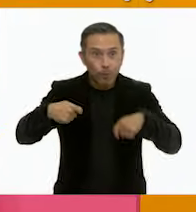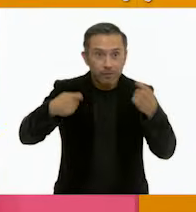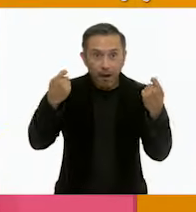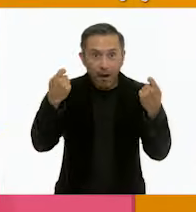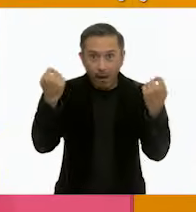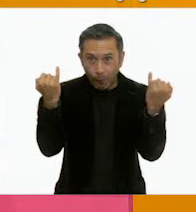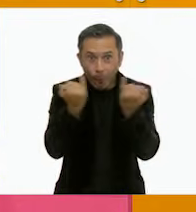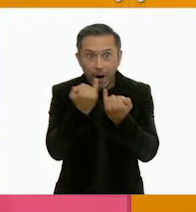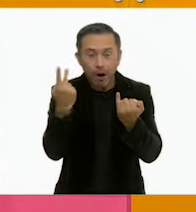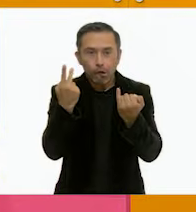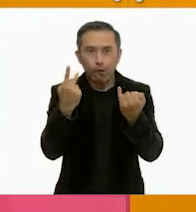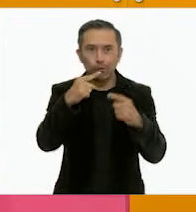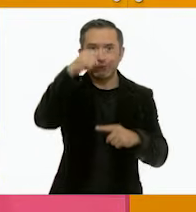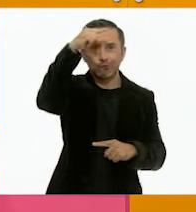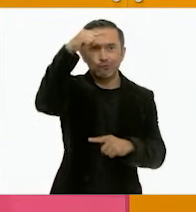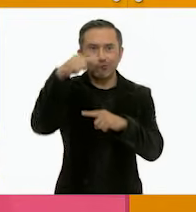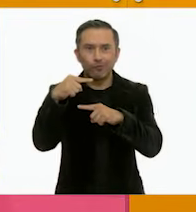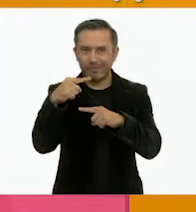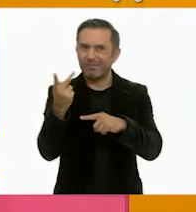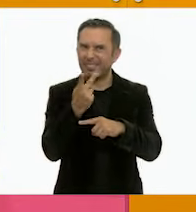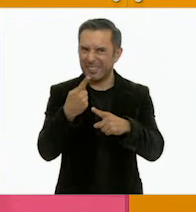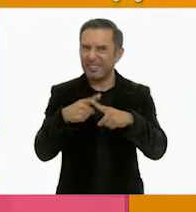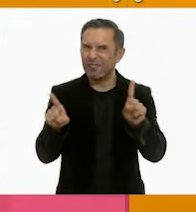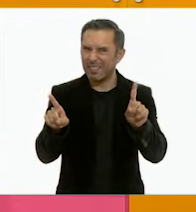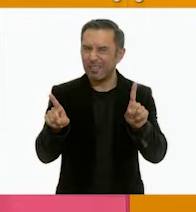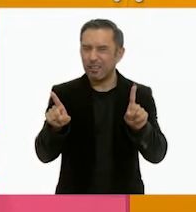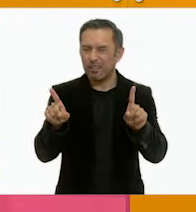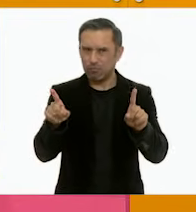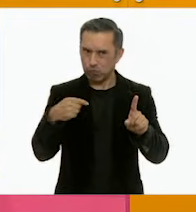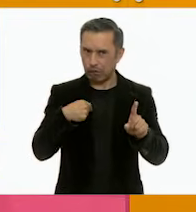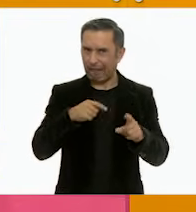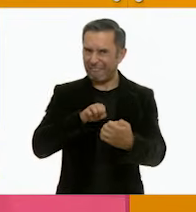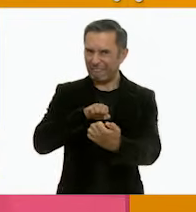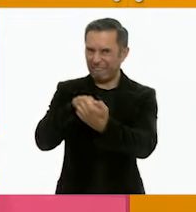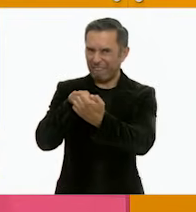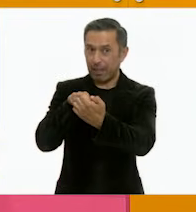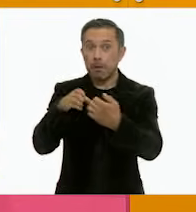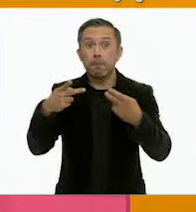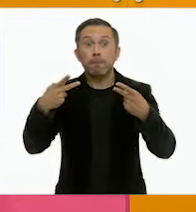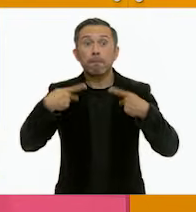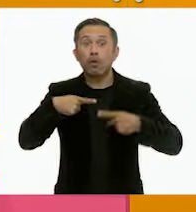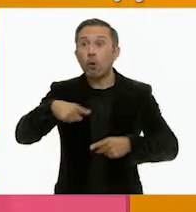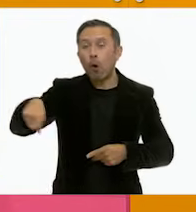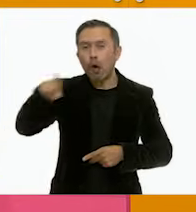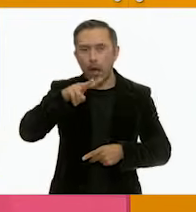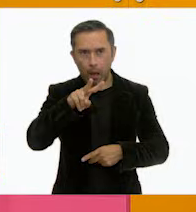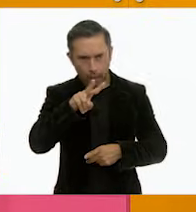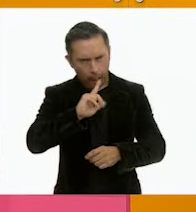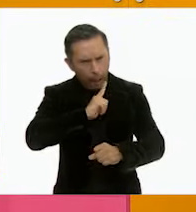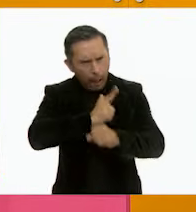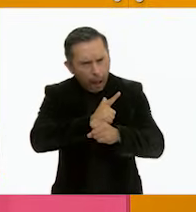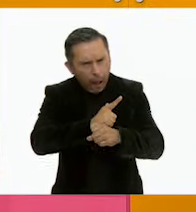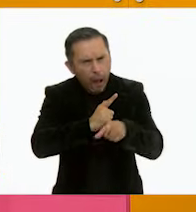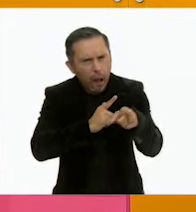cuando los pobladores se dieron cuenta de lo que hacía, que cuando a ellos le vendían,